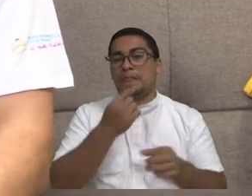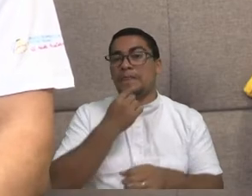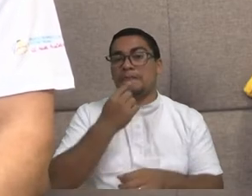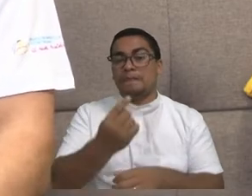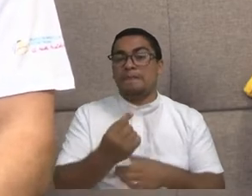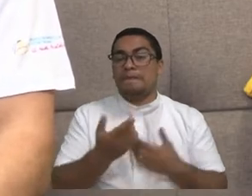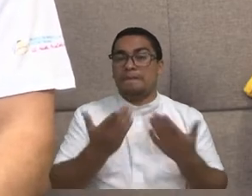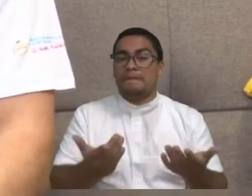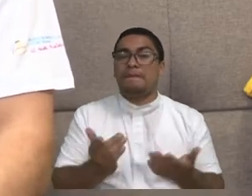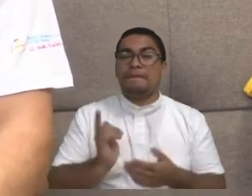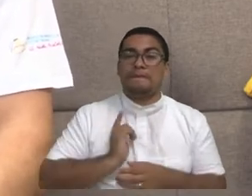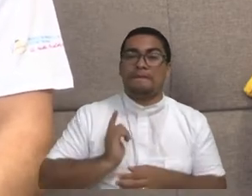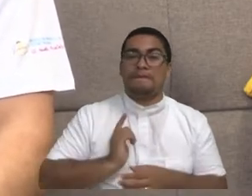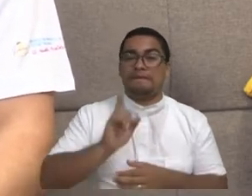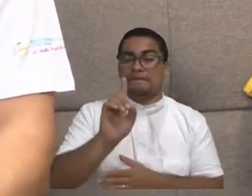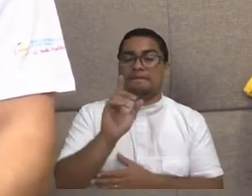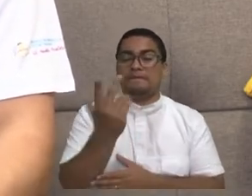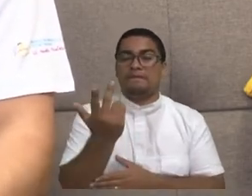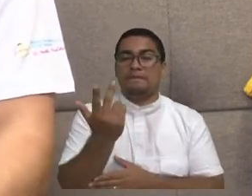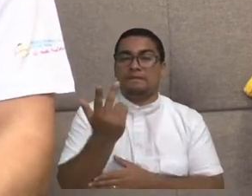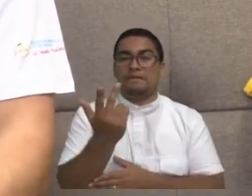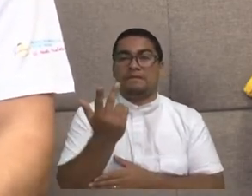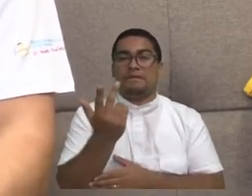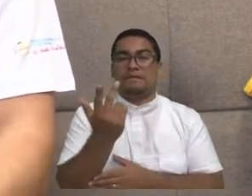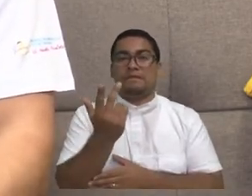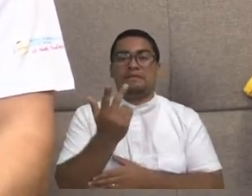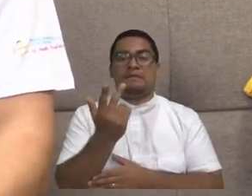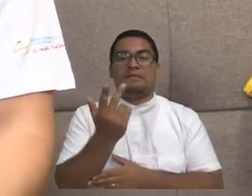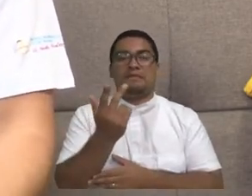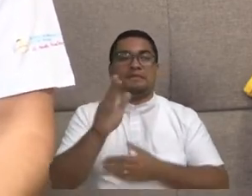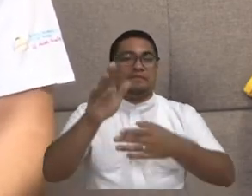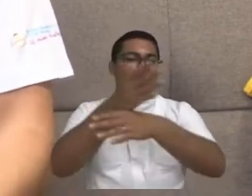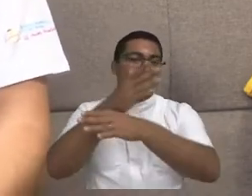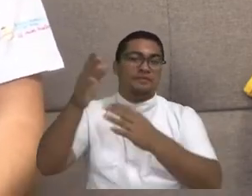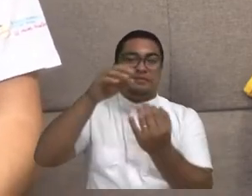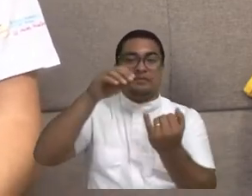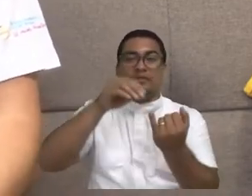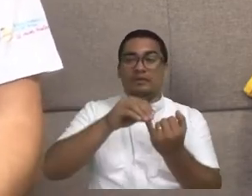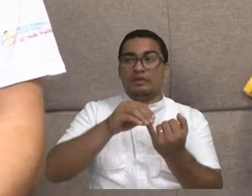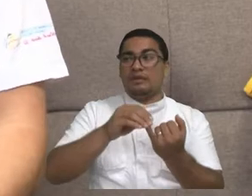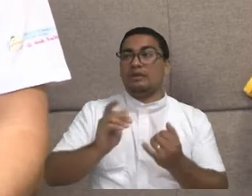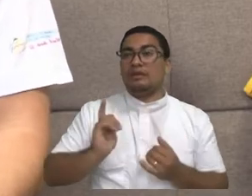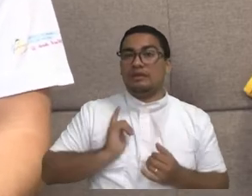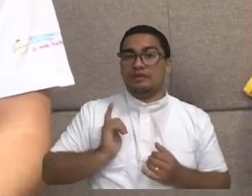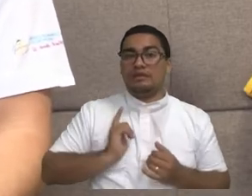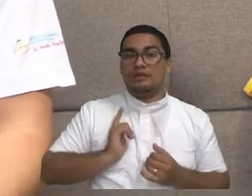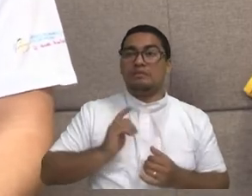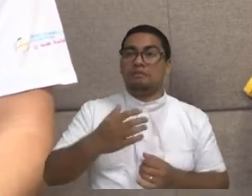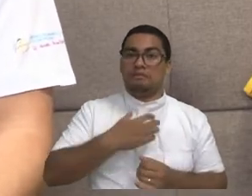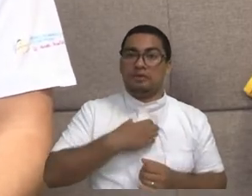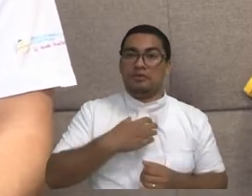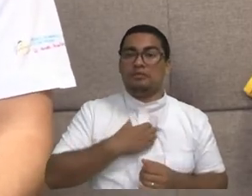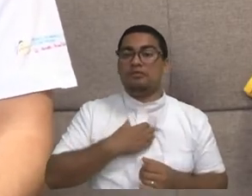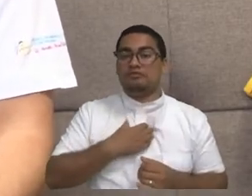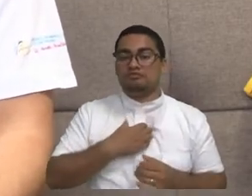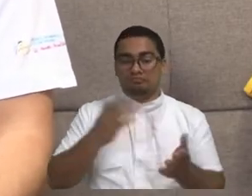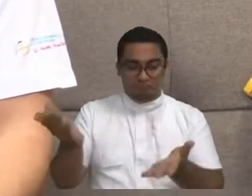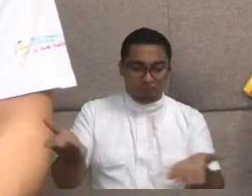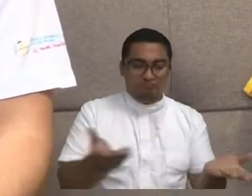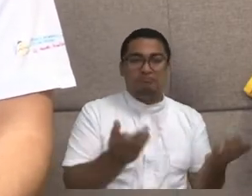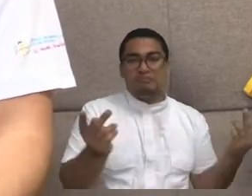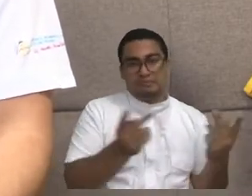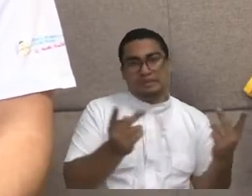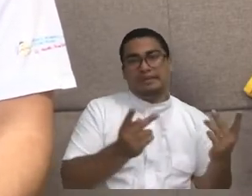este 18 centros tecnológicos si se tienen condiciones de internado cuando las de condiciones de internado